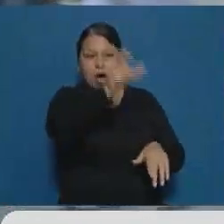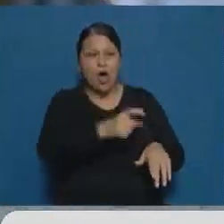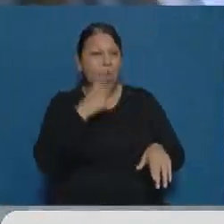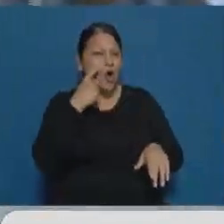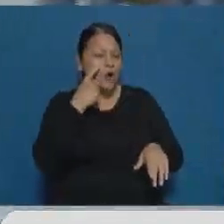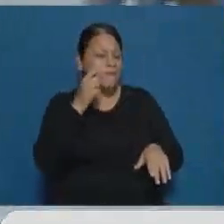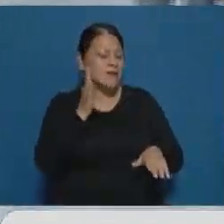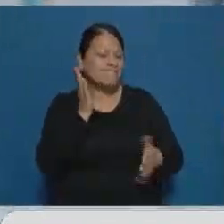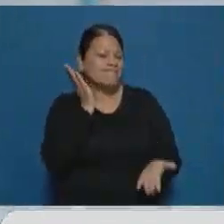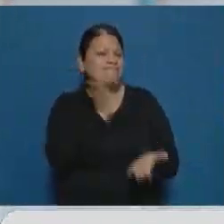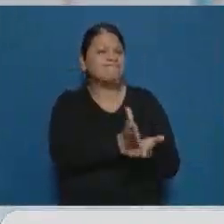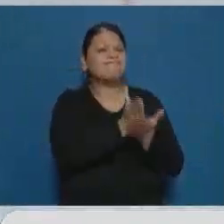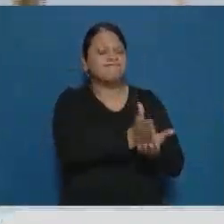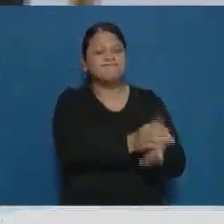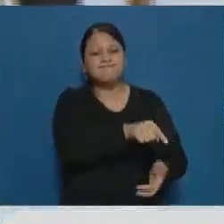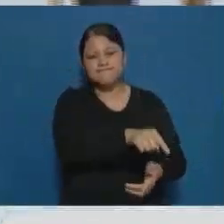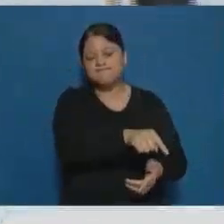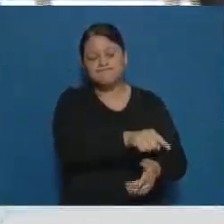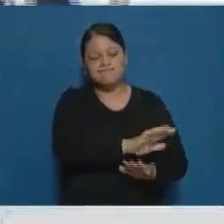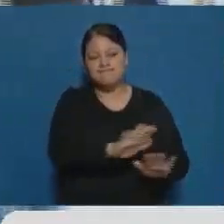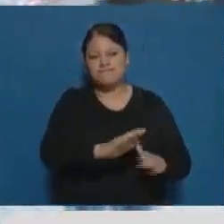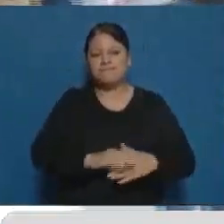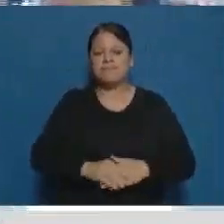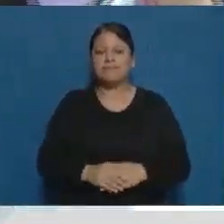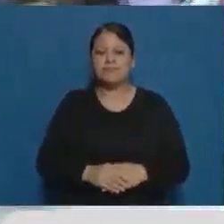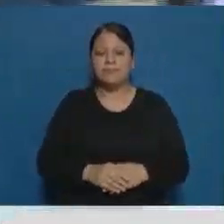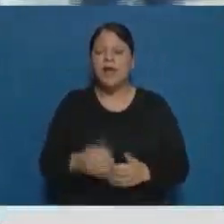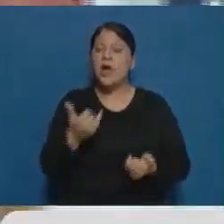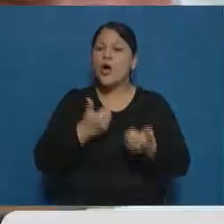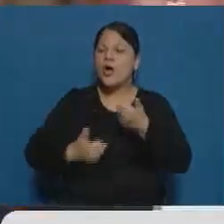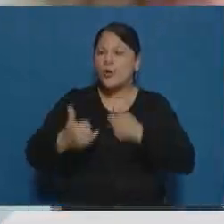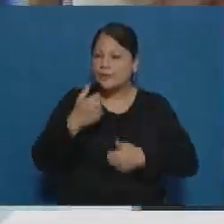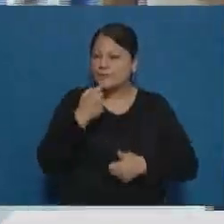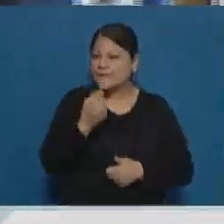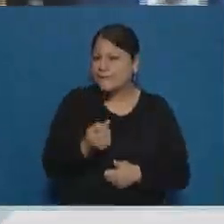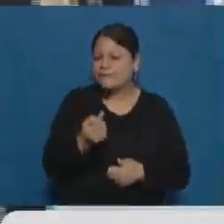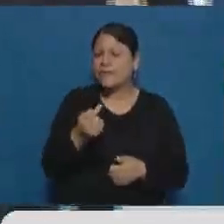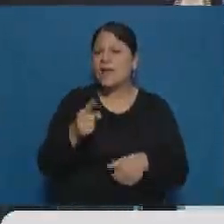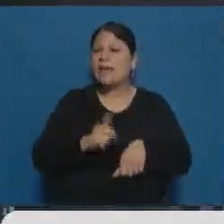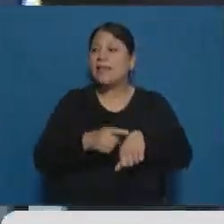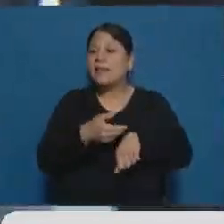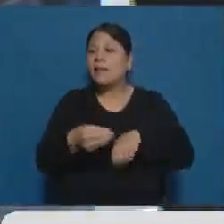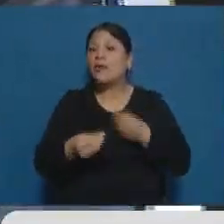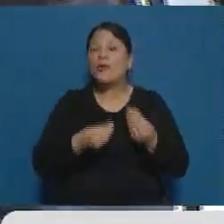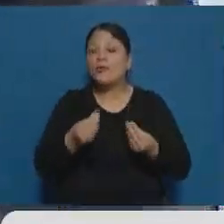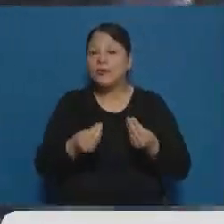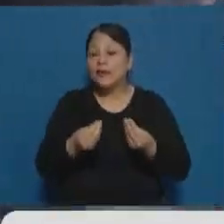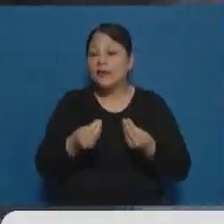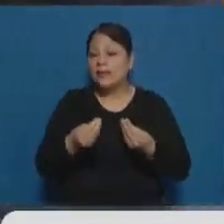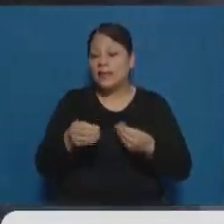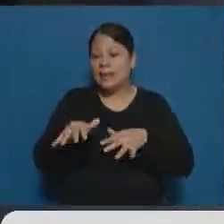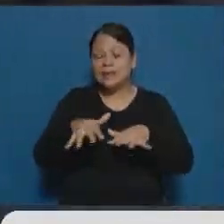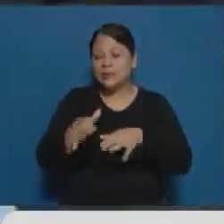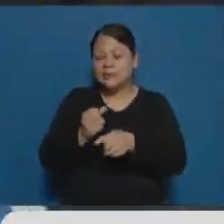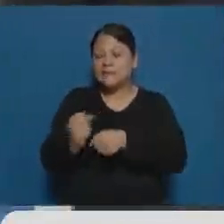de homicidas que hacen tantísimo daño. Germán, contanos, ¿cómo ha sido todo este tiempo, desde el hecho a